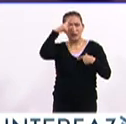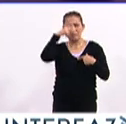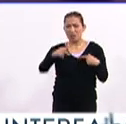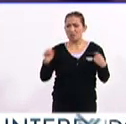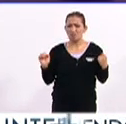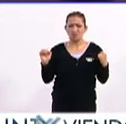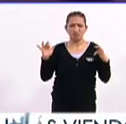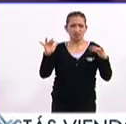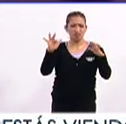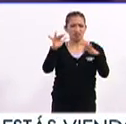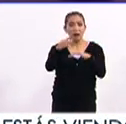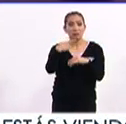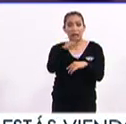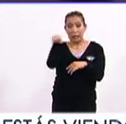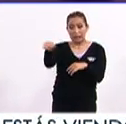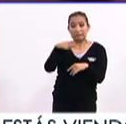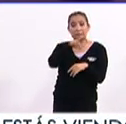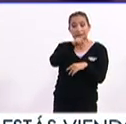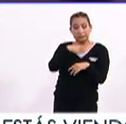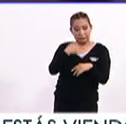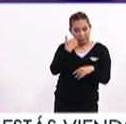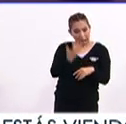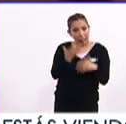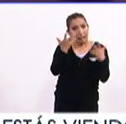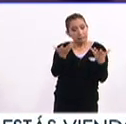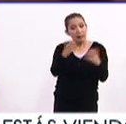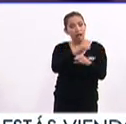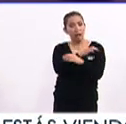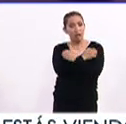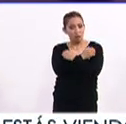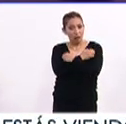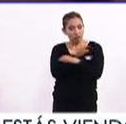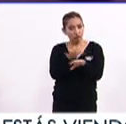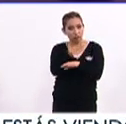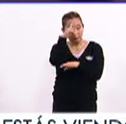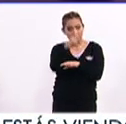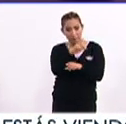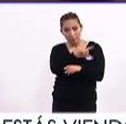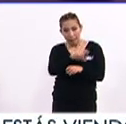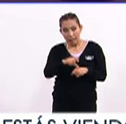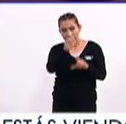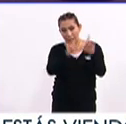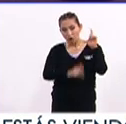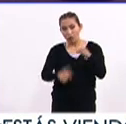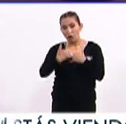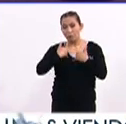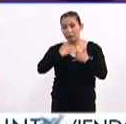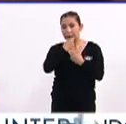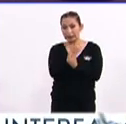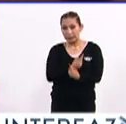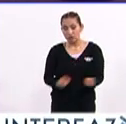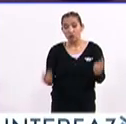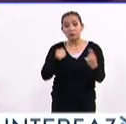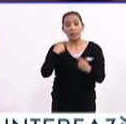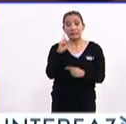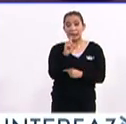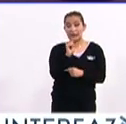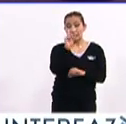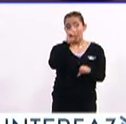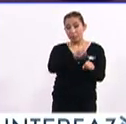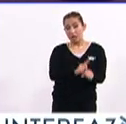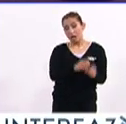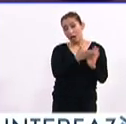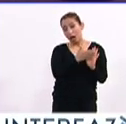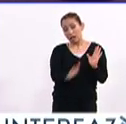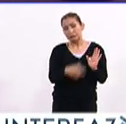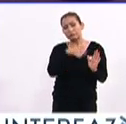y mexicanos preocupados y comprometidos con la educación de nuestra niñez y juventud mexicanas. Durante 70